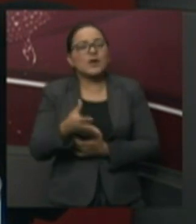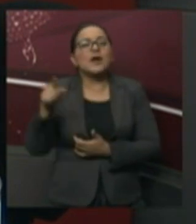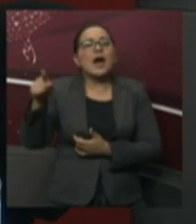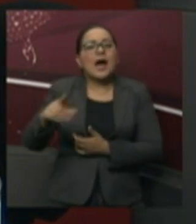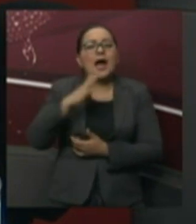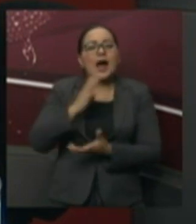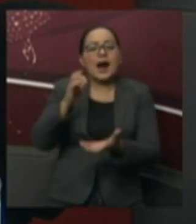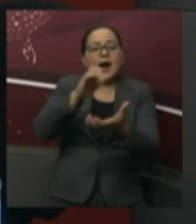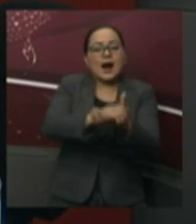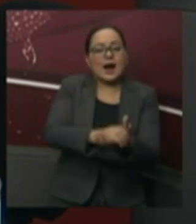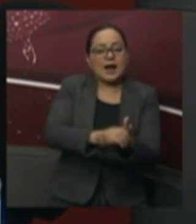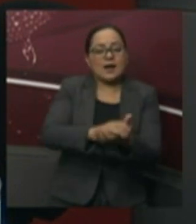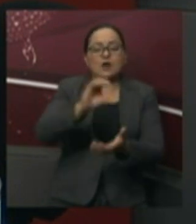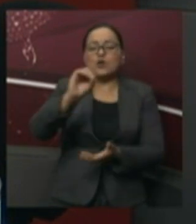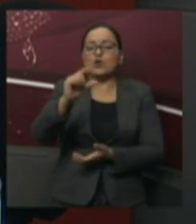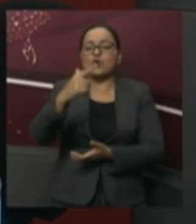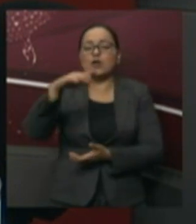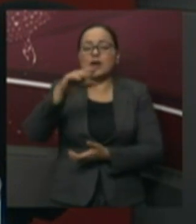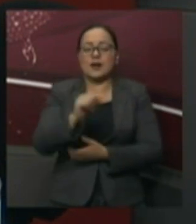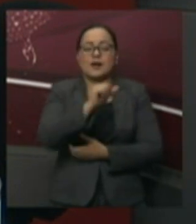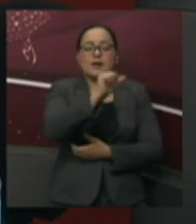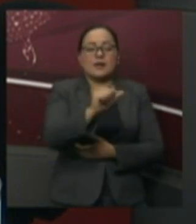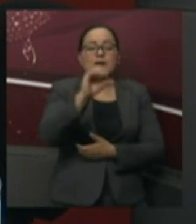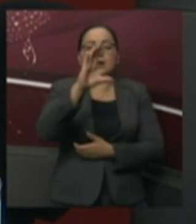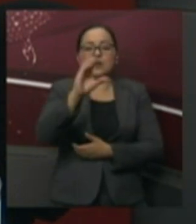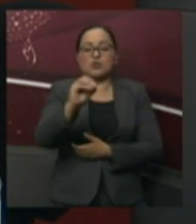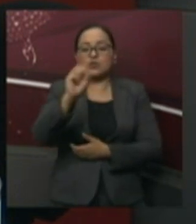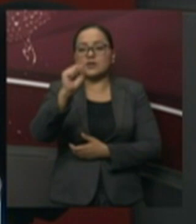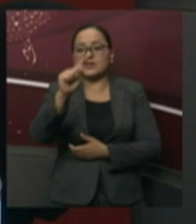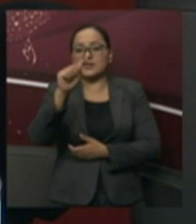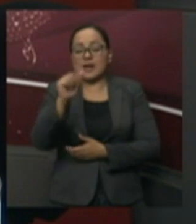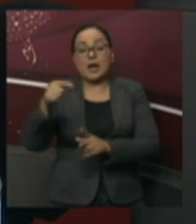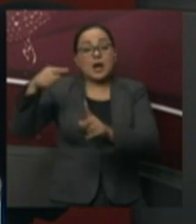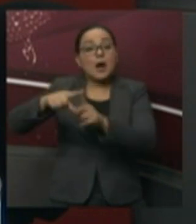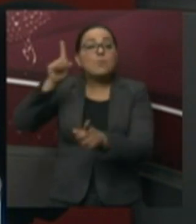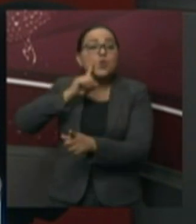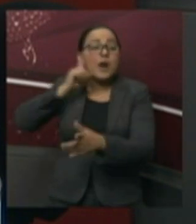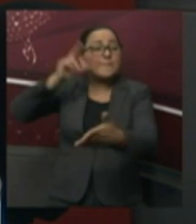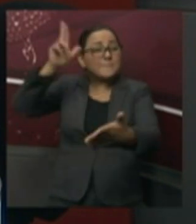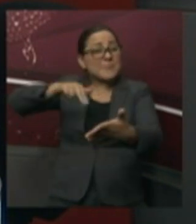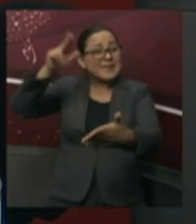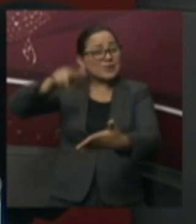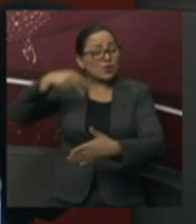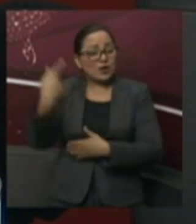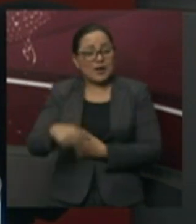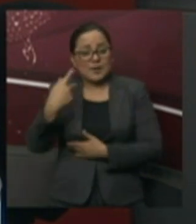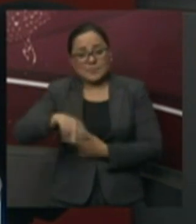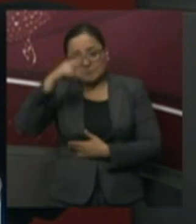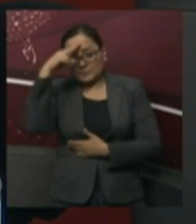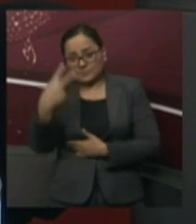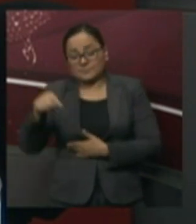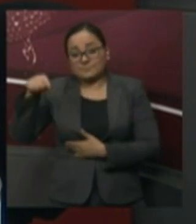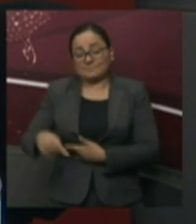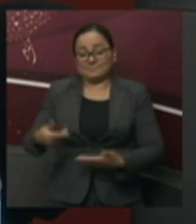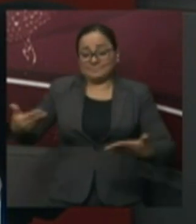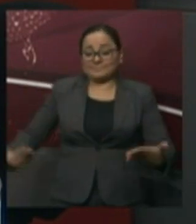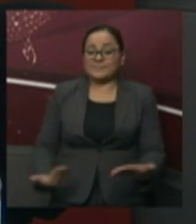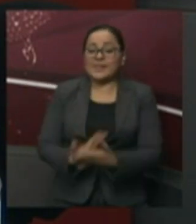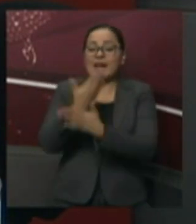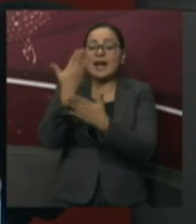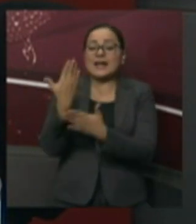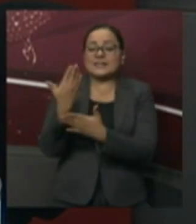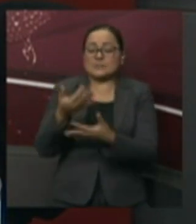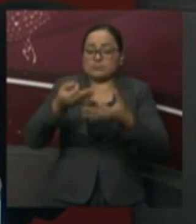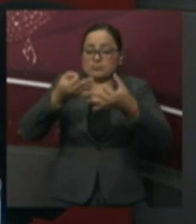casa con Olga Costa, una de las grandes pintoras mexicanas. Bueno, de nacimiento,